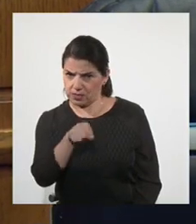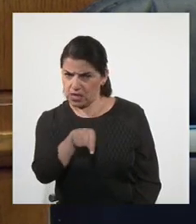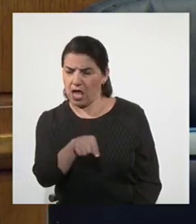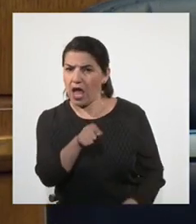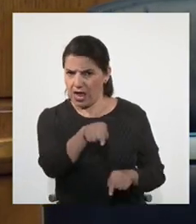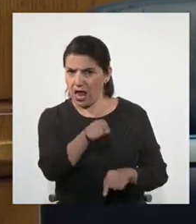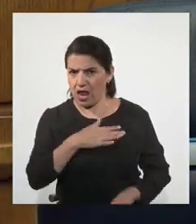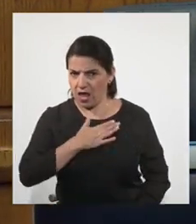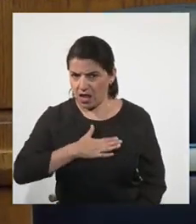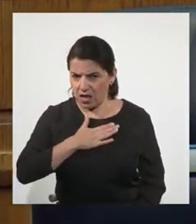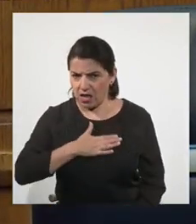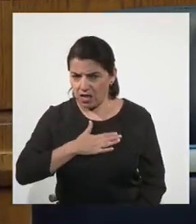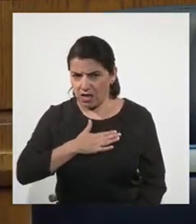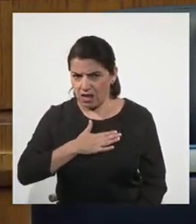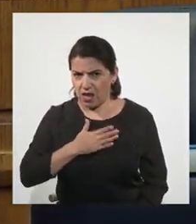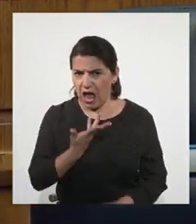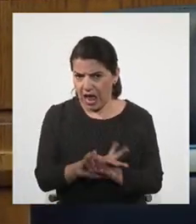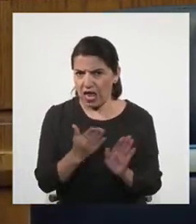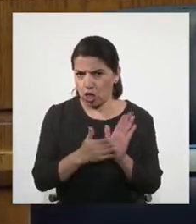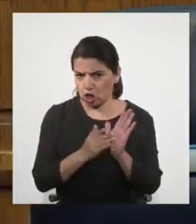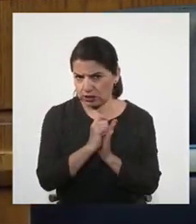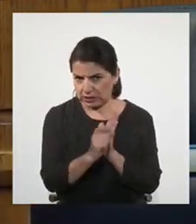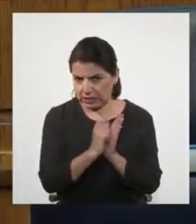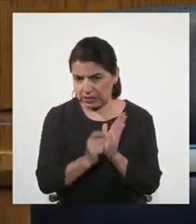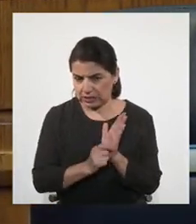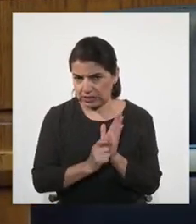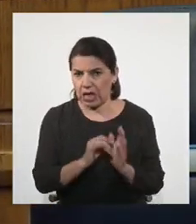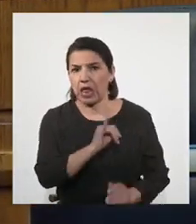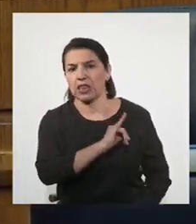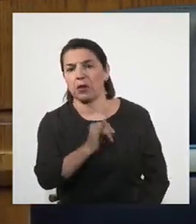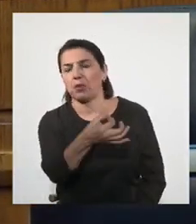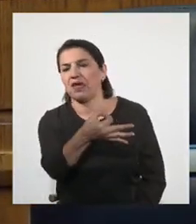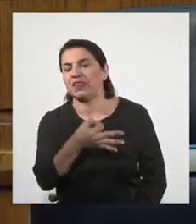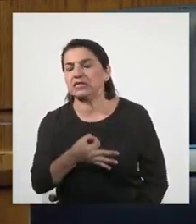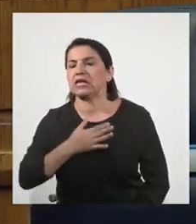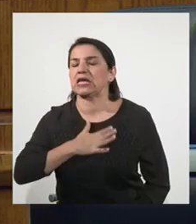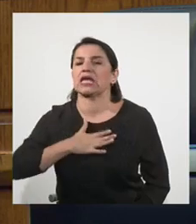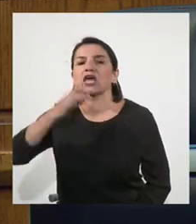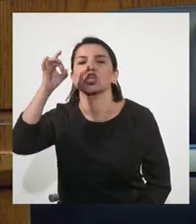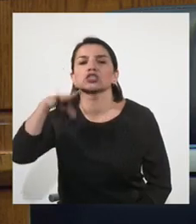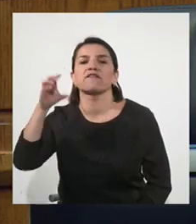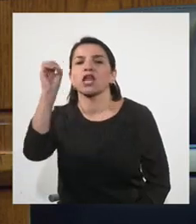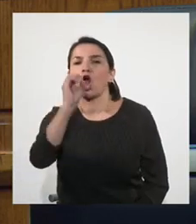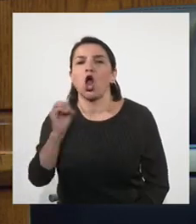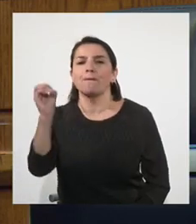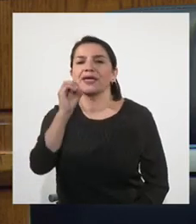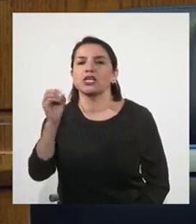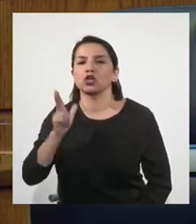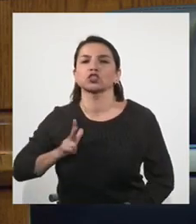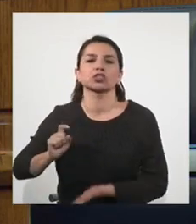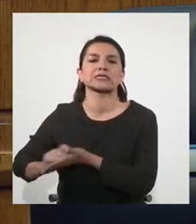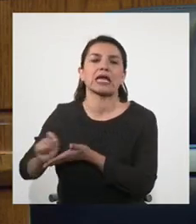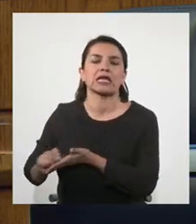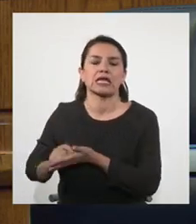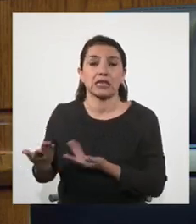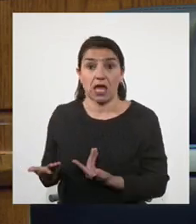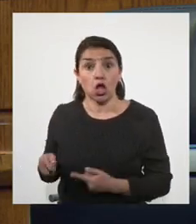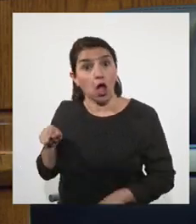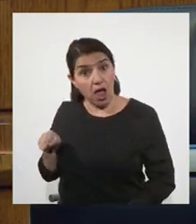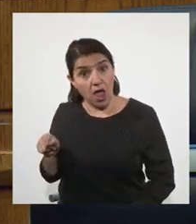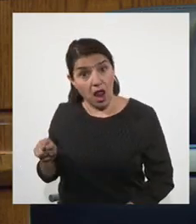Se dejó constancia. Después dice, en realidad quiero saber efectivamente la opinión del secretario. El secretario dijo con